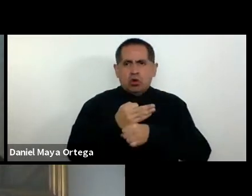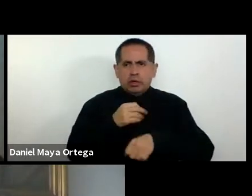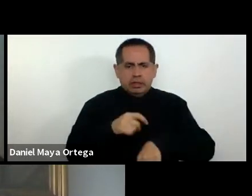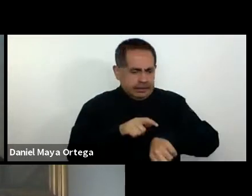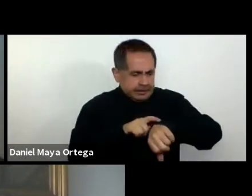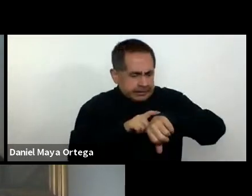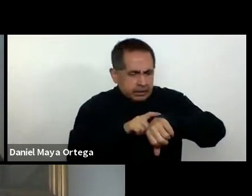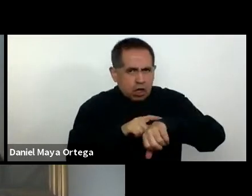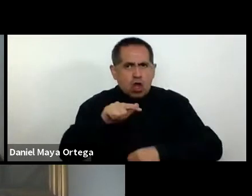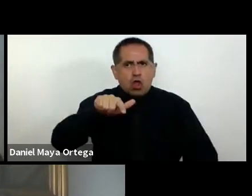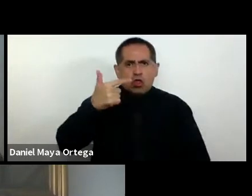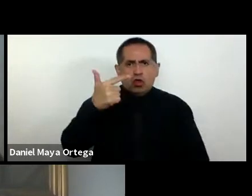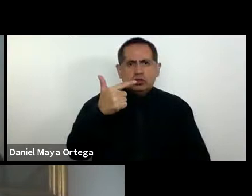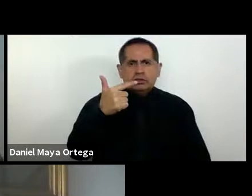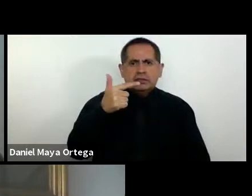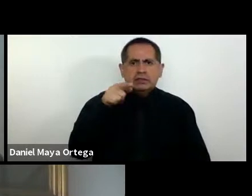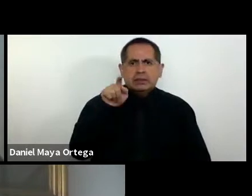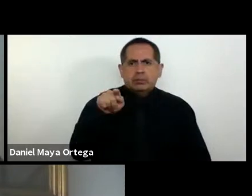las